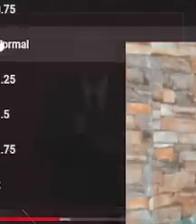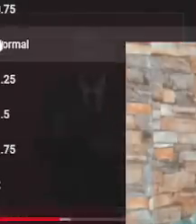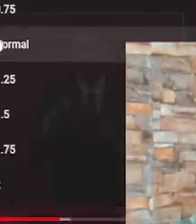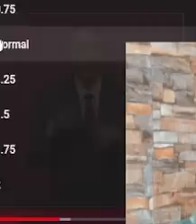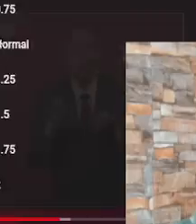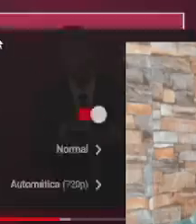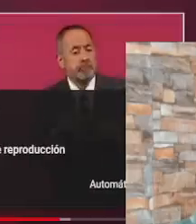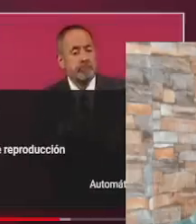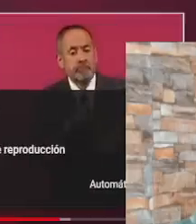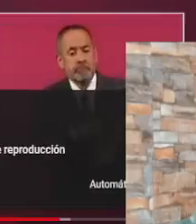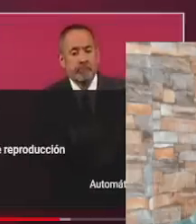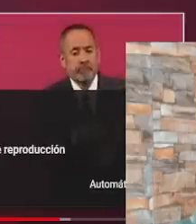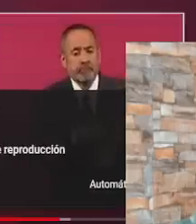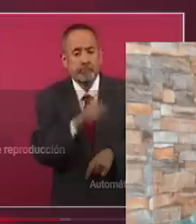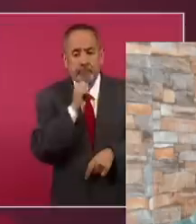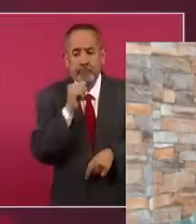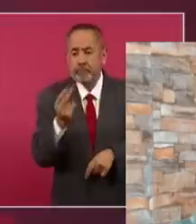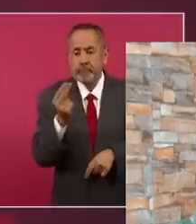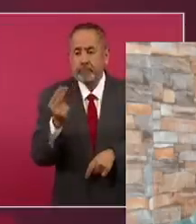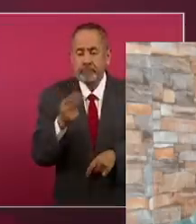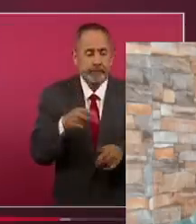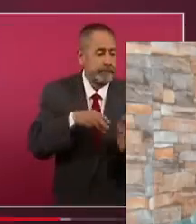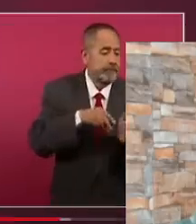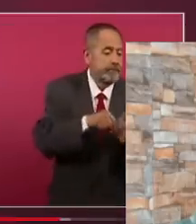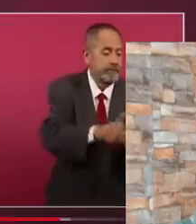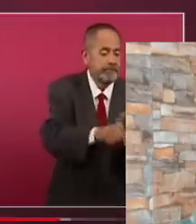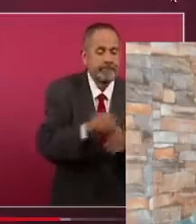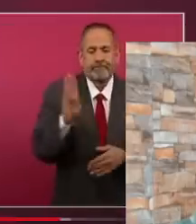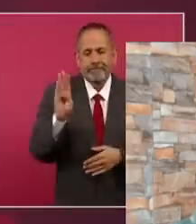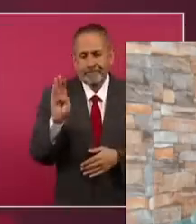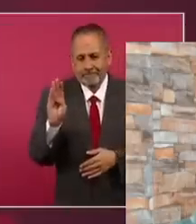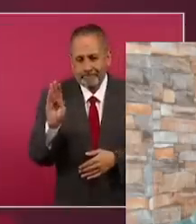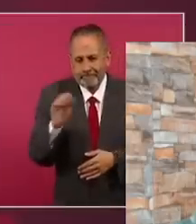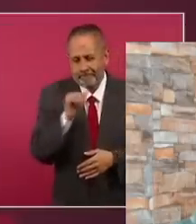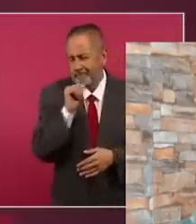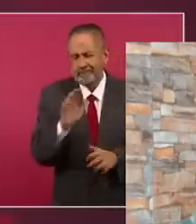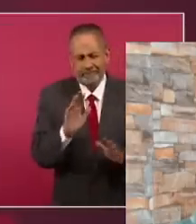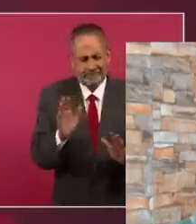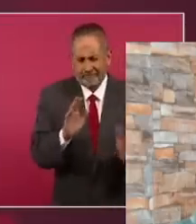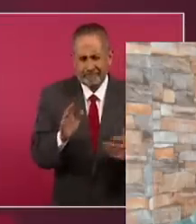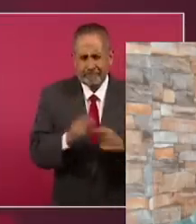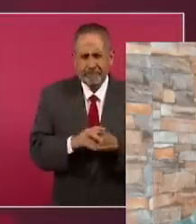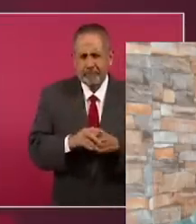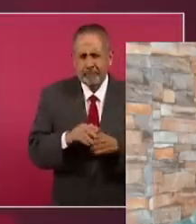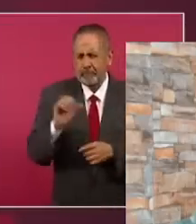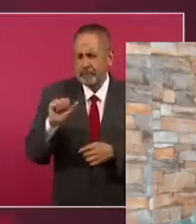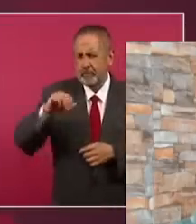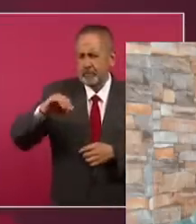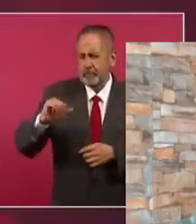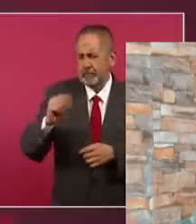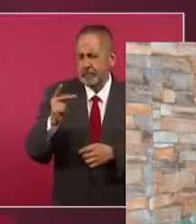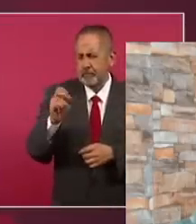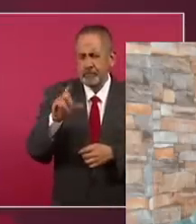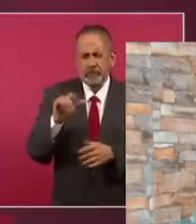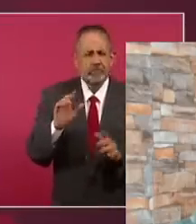vea en la necesidad de sembrar marihuana o amapola.